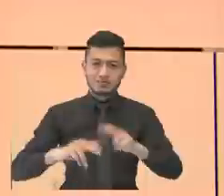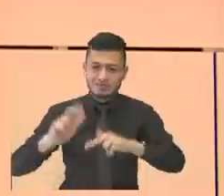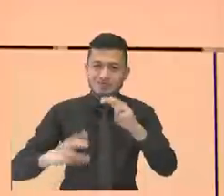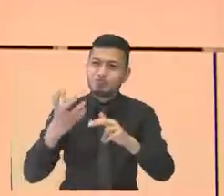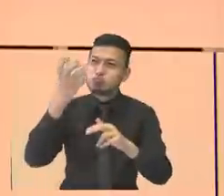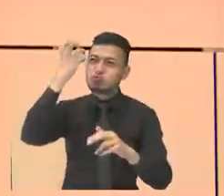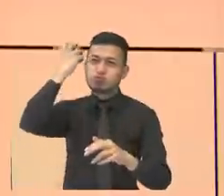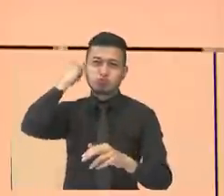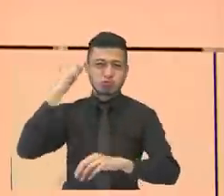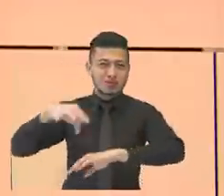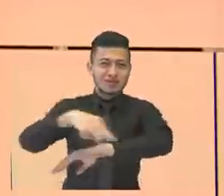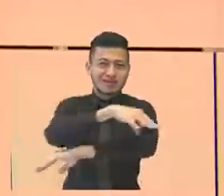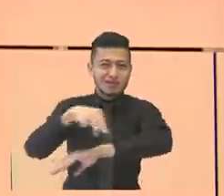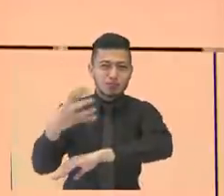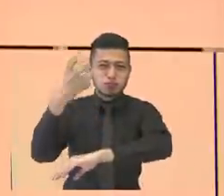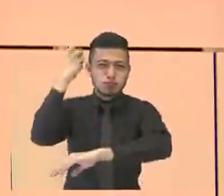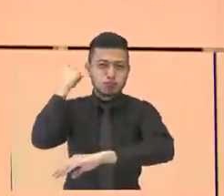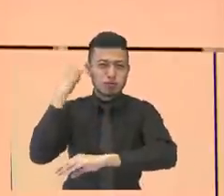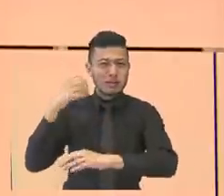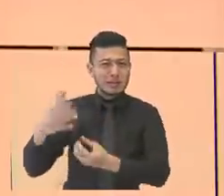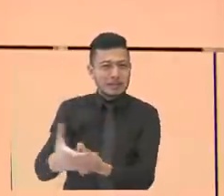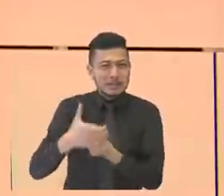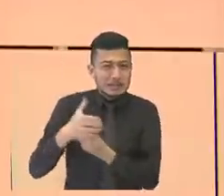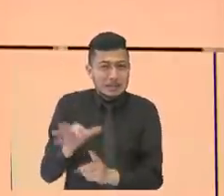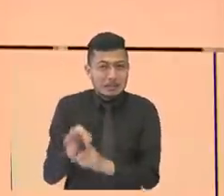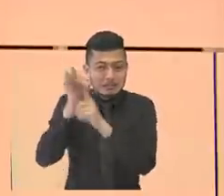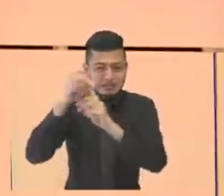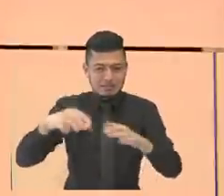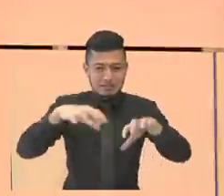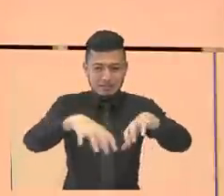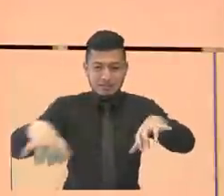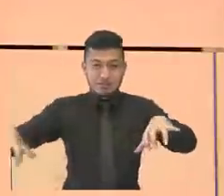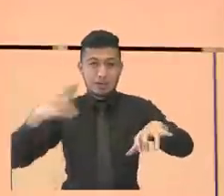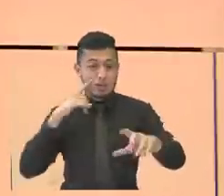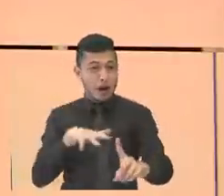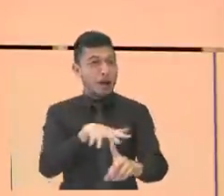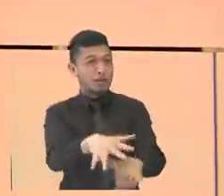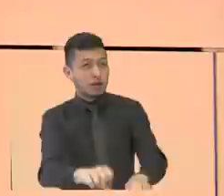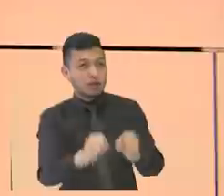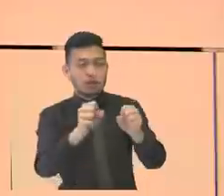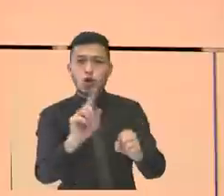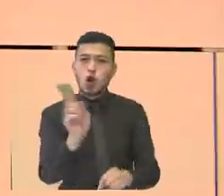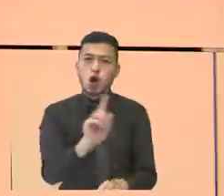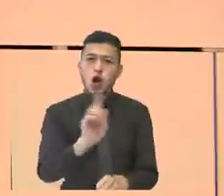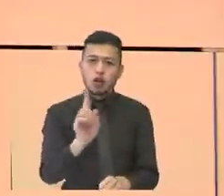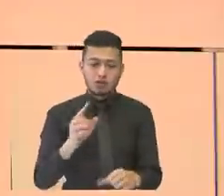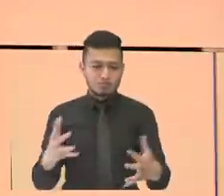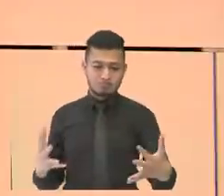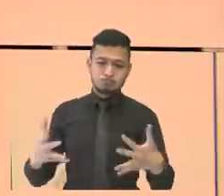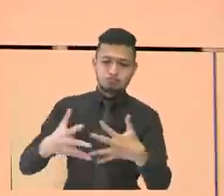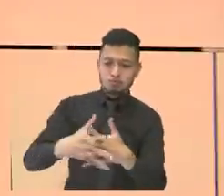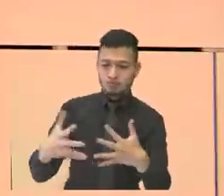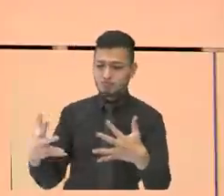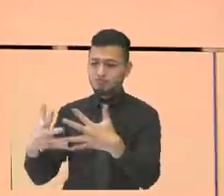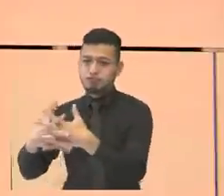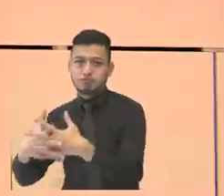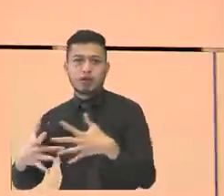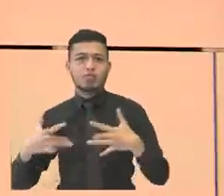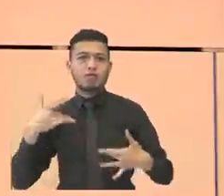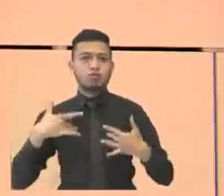de que está ubicado sobre el corredor, lo integremos a las zonas de disfrute y estar del